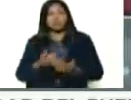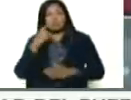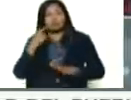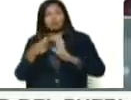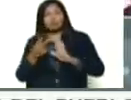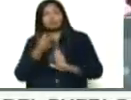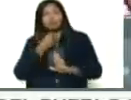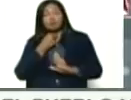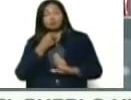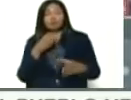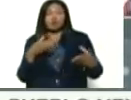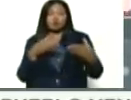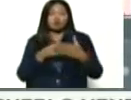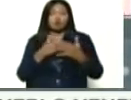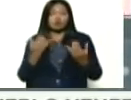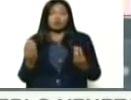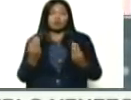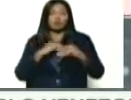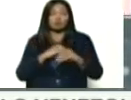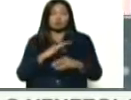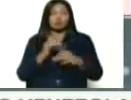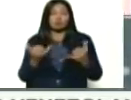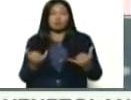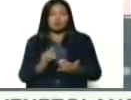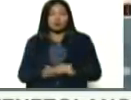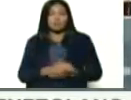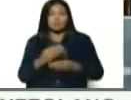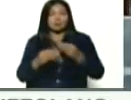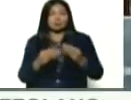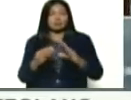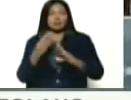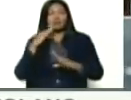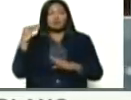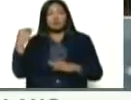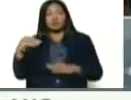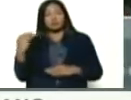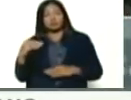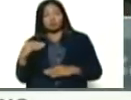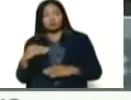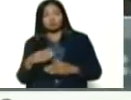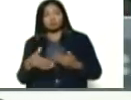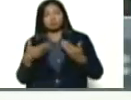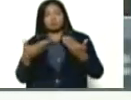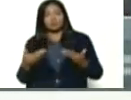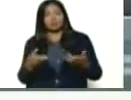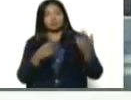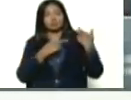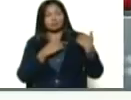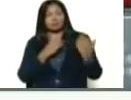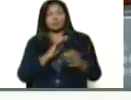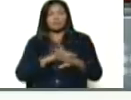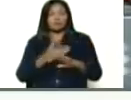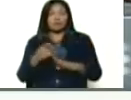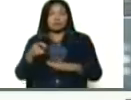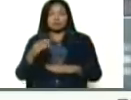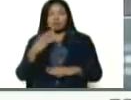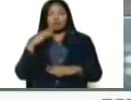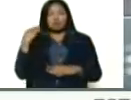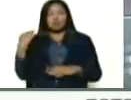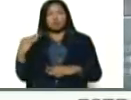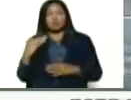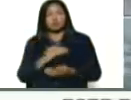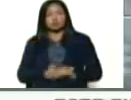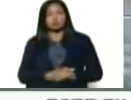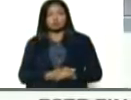reuniones conjuntas para darles su papel a la juventud porque esos jóvenes